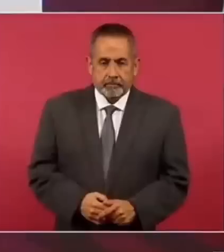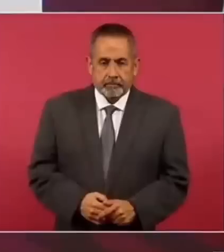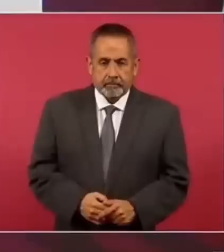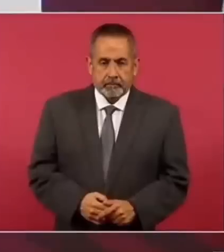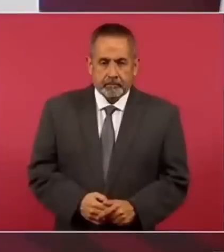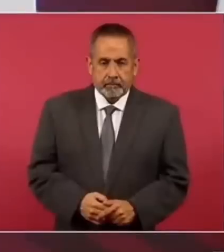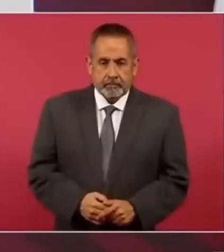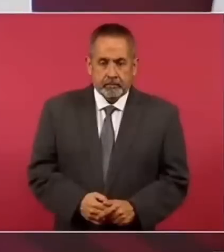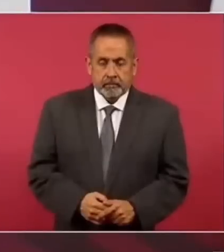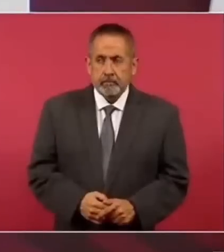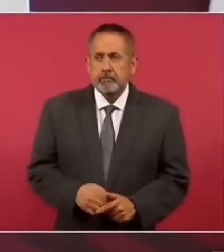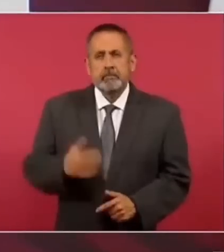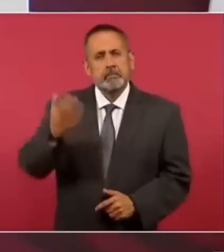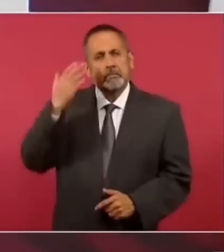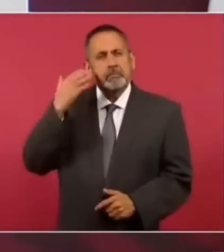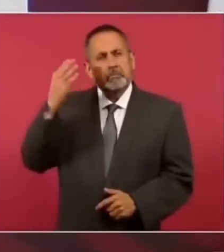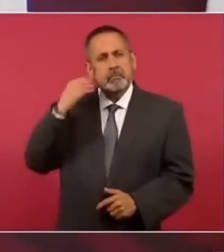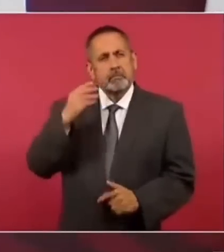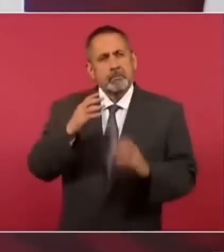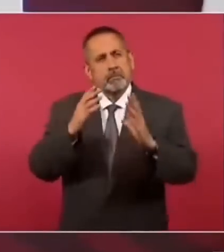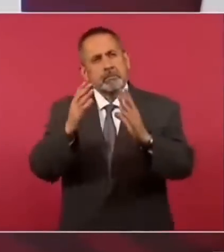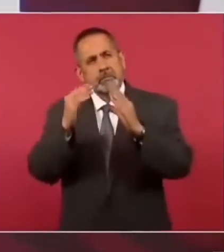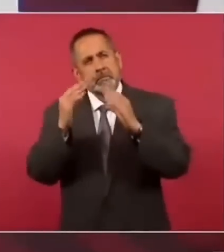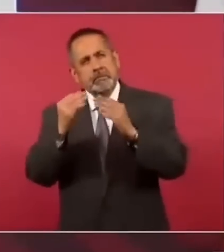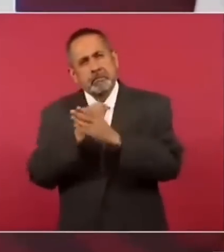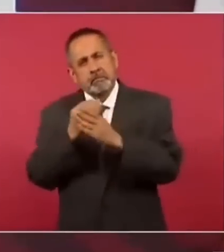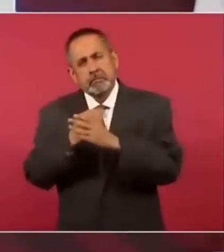nos había dado clase